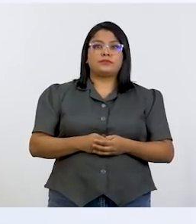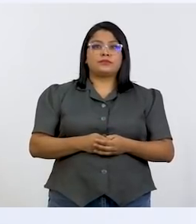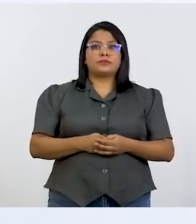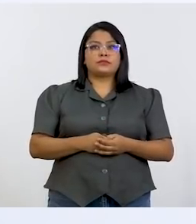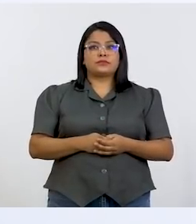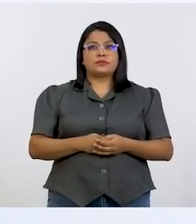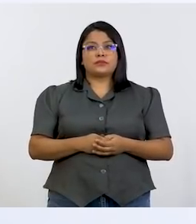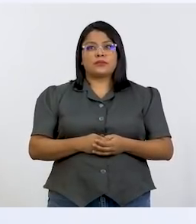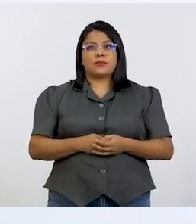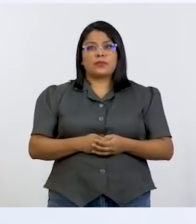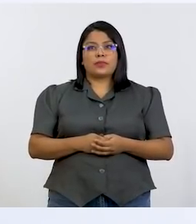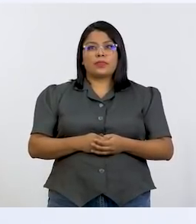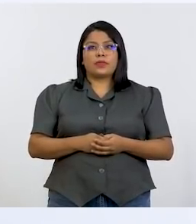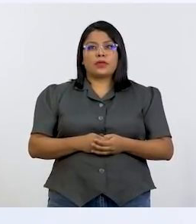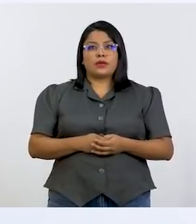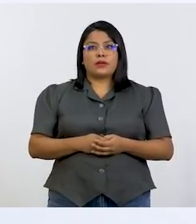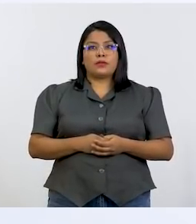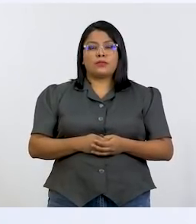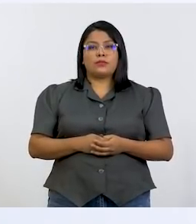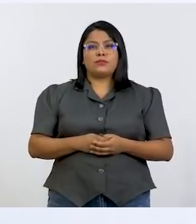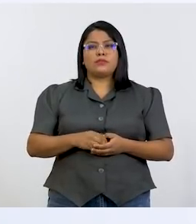grado,